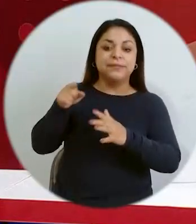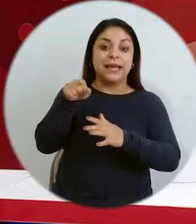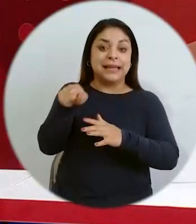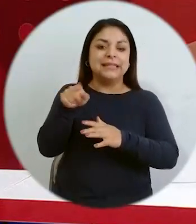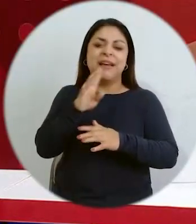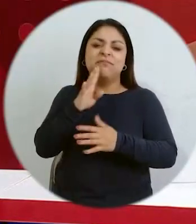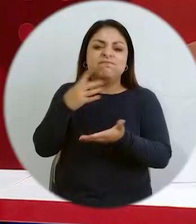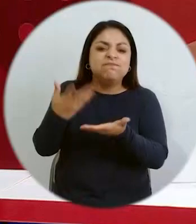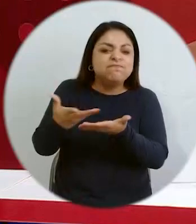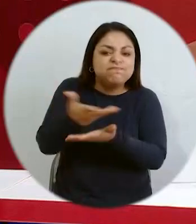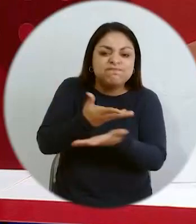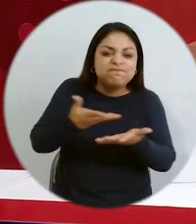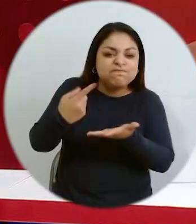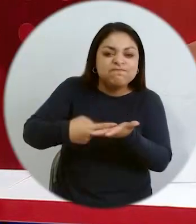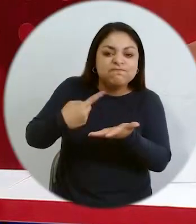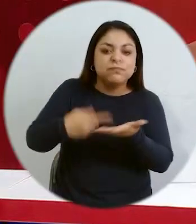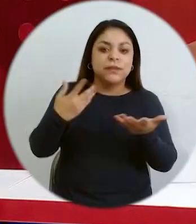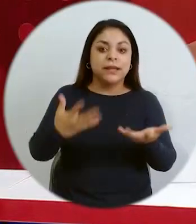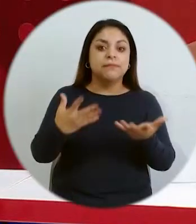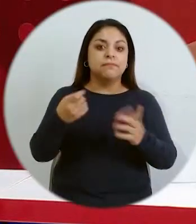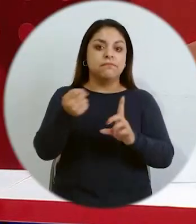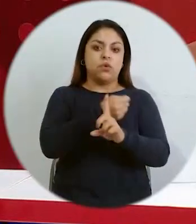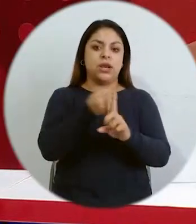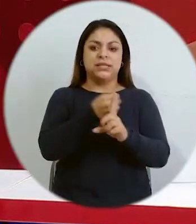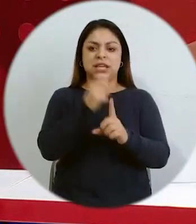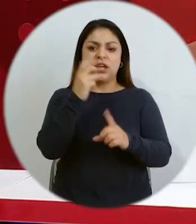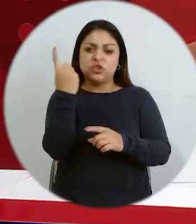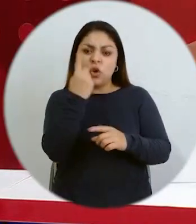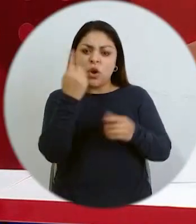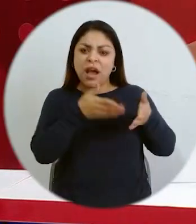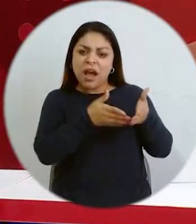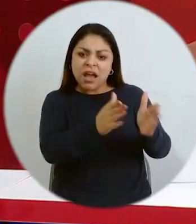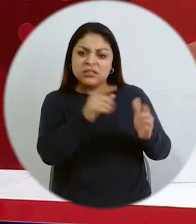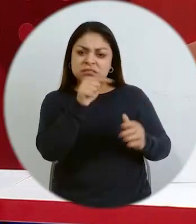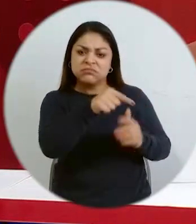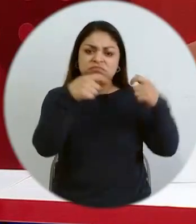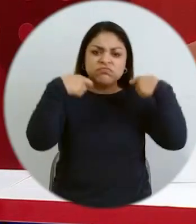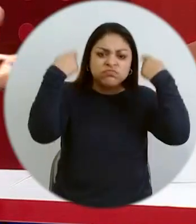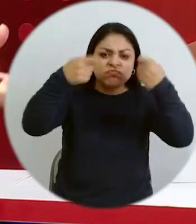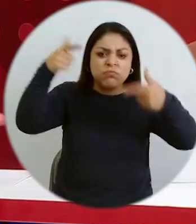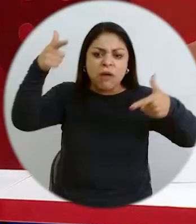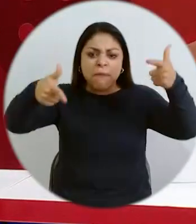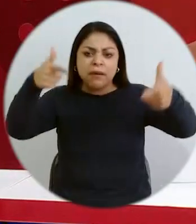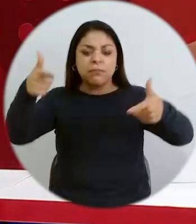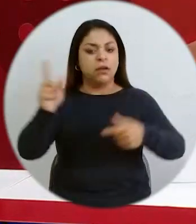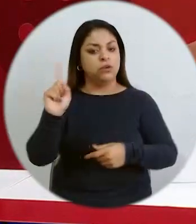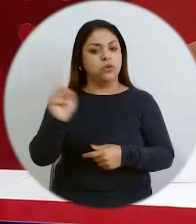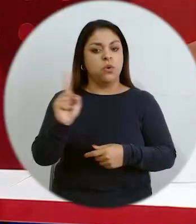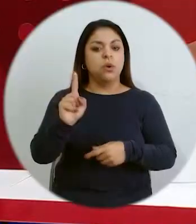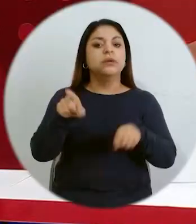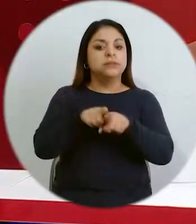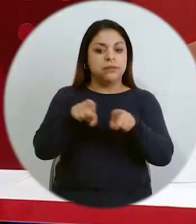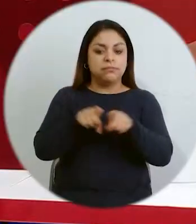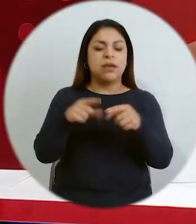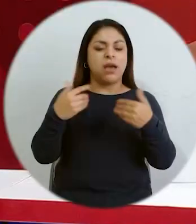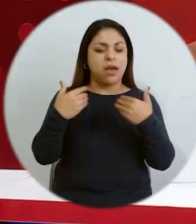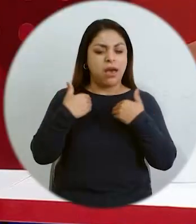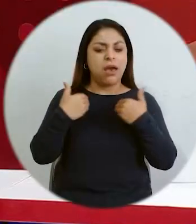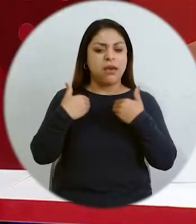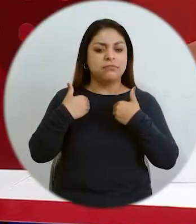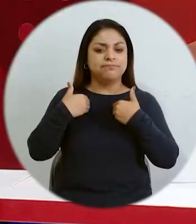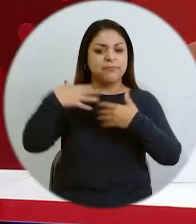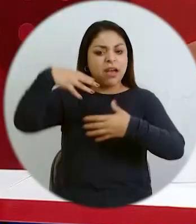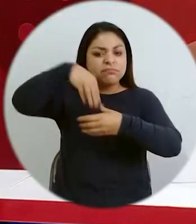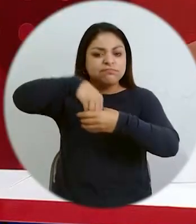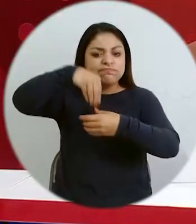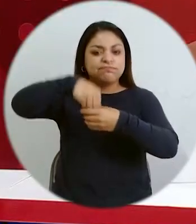solo tiene que ver con la violencia que experimentamos, ¿verdad?, en la calle, en la criminalidad en general, sino también con esas otras formas